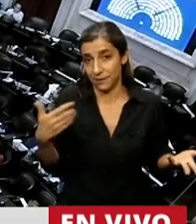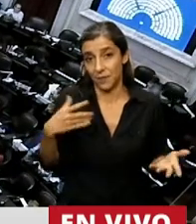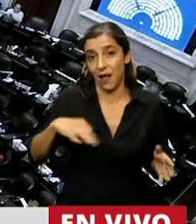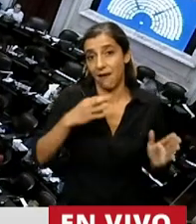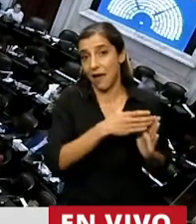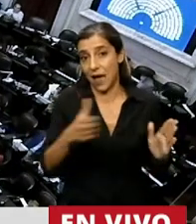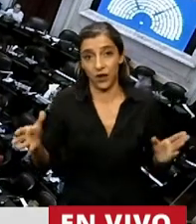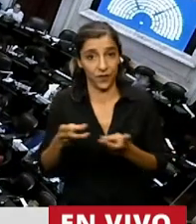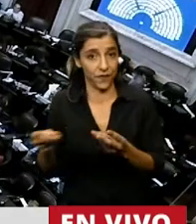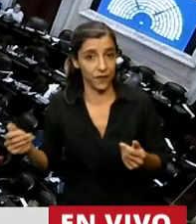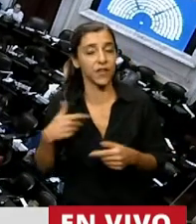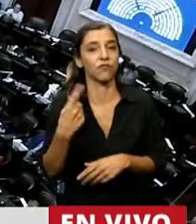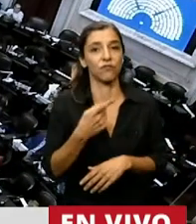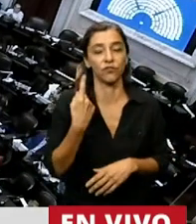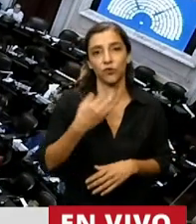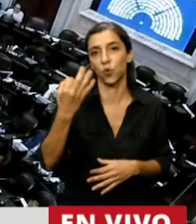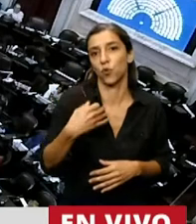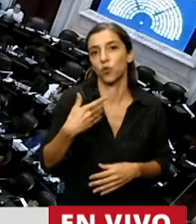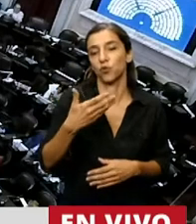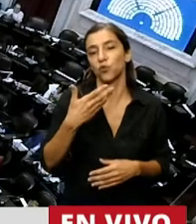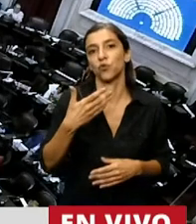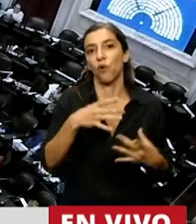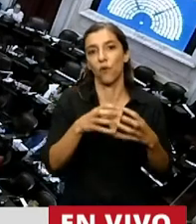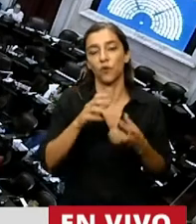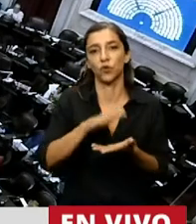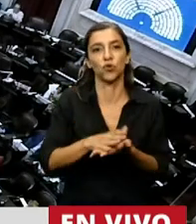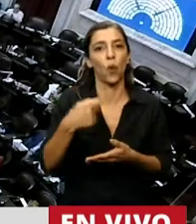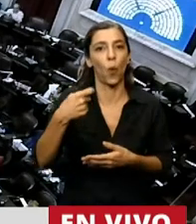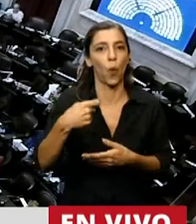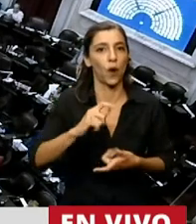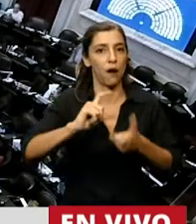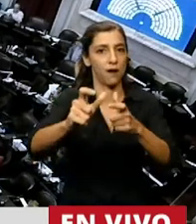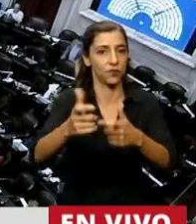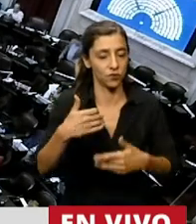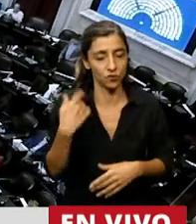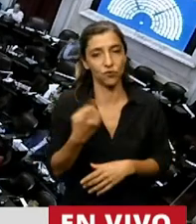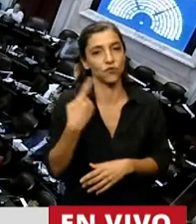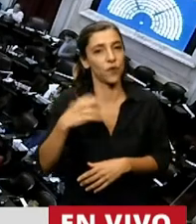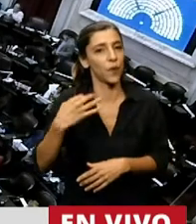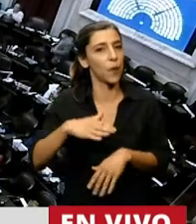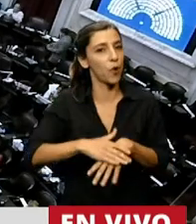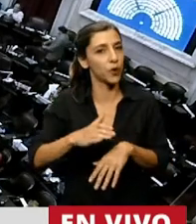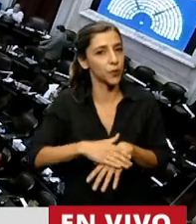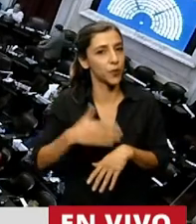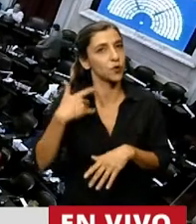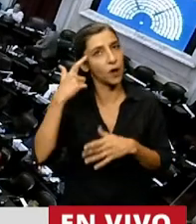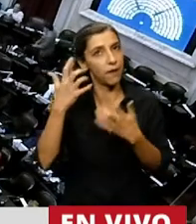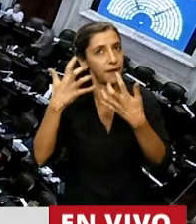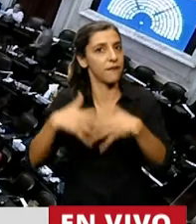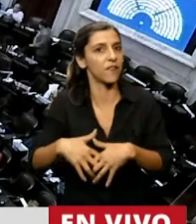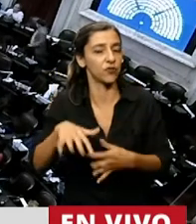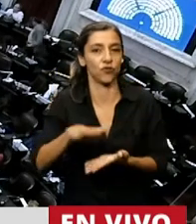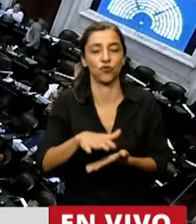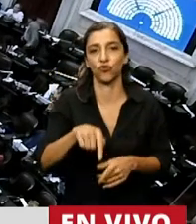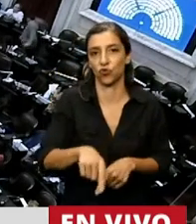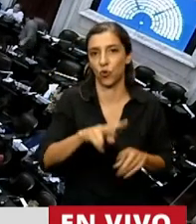movilidad jubilatoria. Entonces, mínimamente le debemos a la sociedad un debate respetuoso, responsable, pero sobre todo reflexivo. Y para